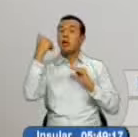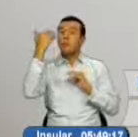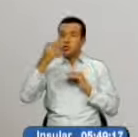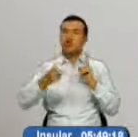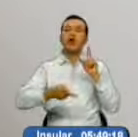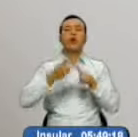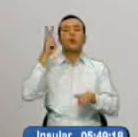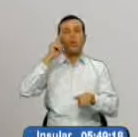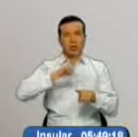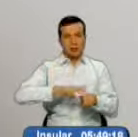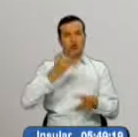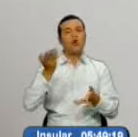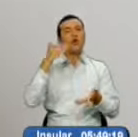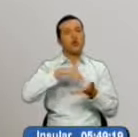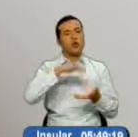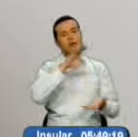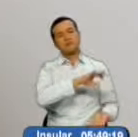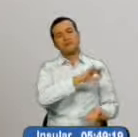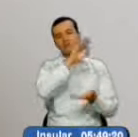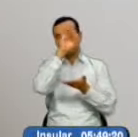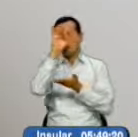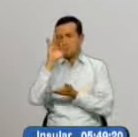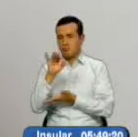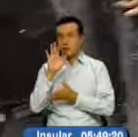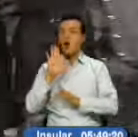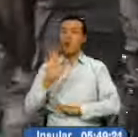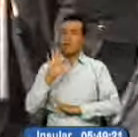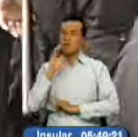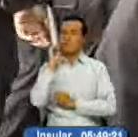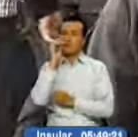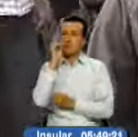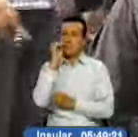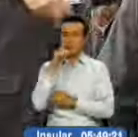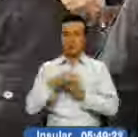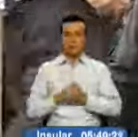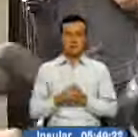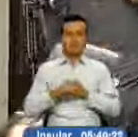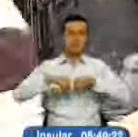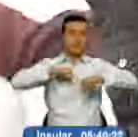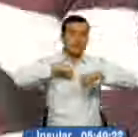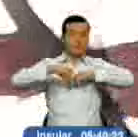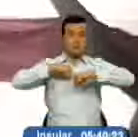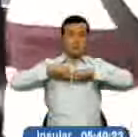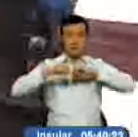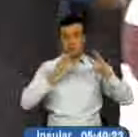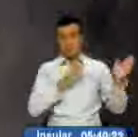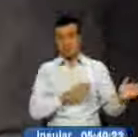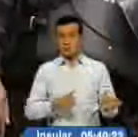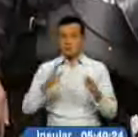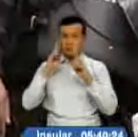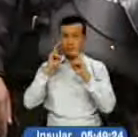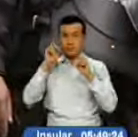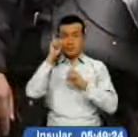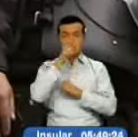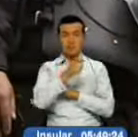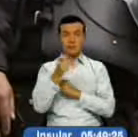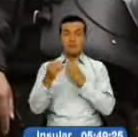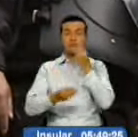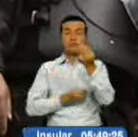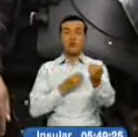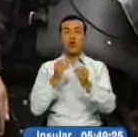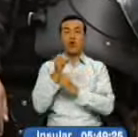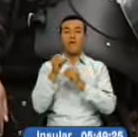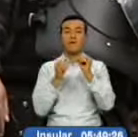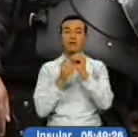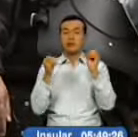serán nuevamente convocados a declarar ya bajo juramento. Como parte de las diligencias en esta investigación, la Fiscalía allanó las oficinas